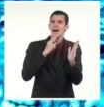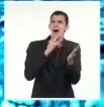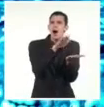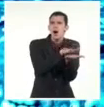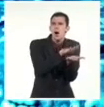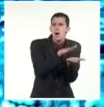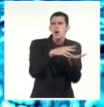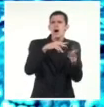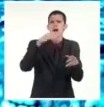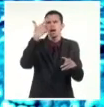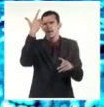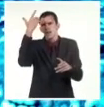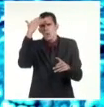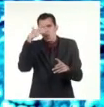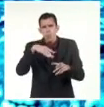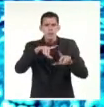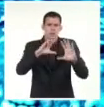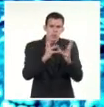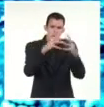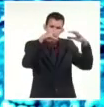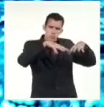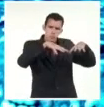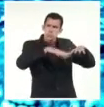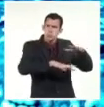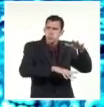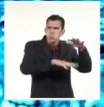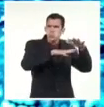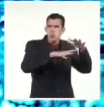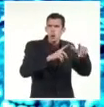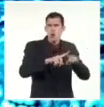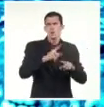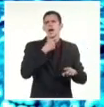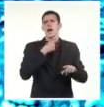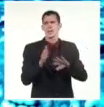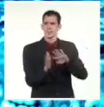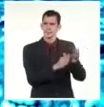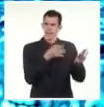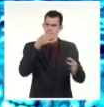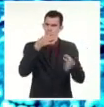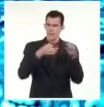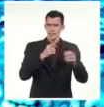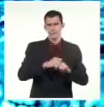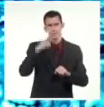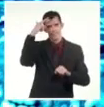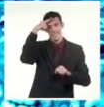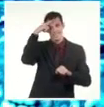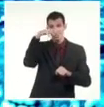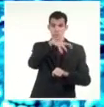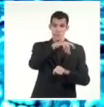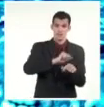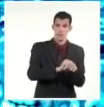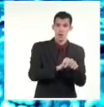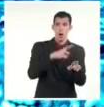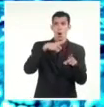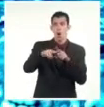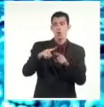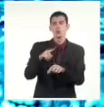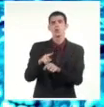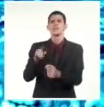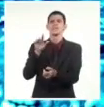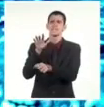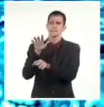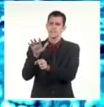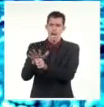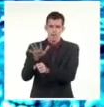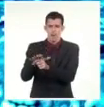seguidos por aquellos con exceso, cuya mayoría se agrupa desde Sandino en Pinar del Río hasta Chambas en Ciego